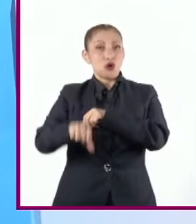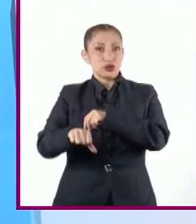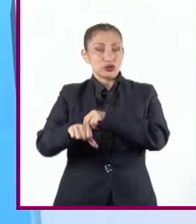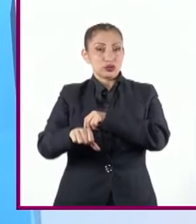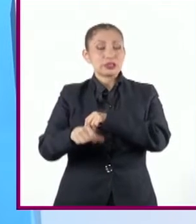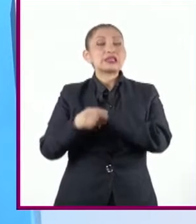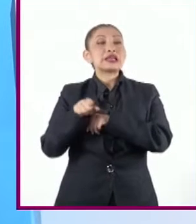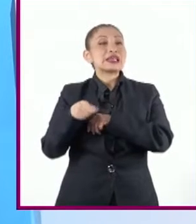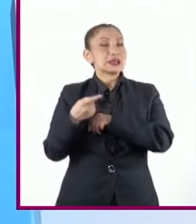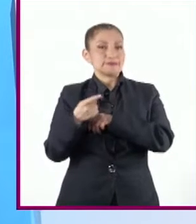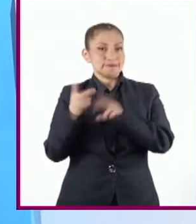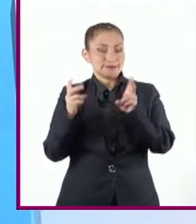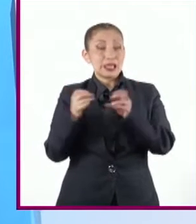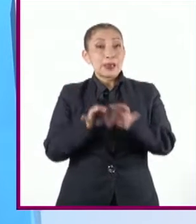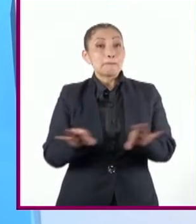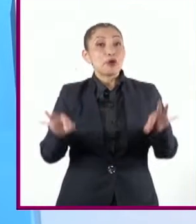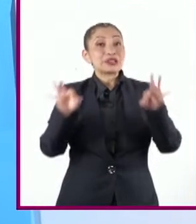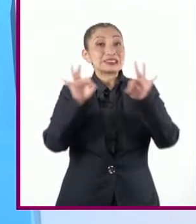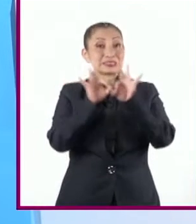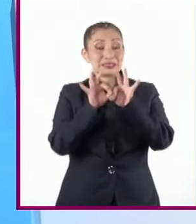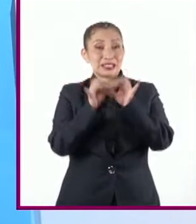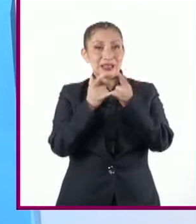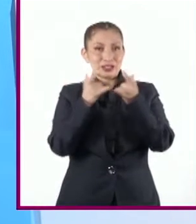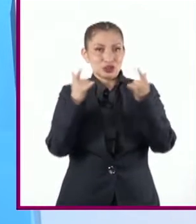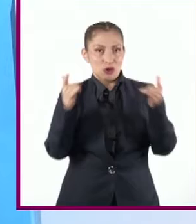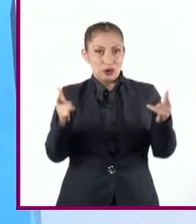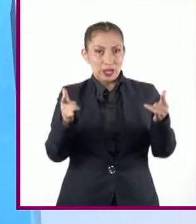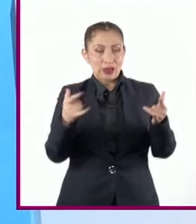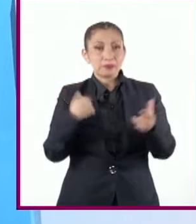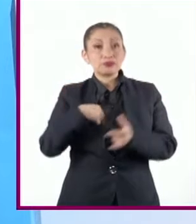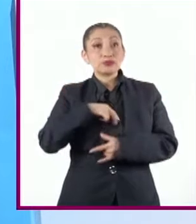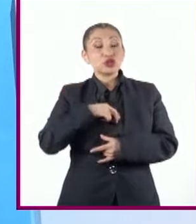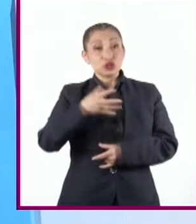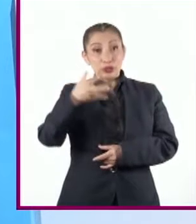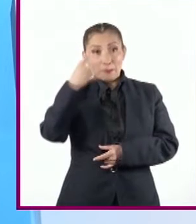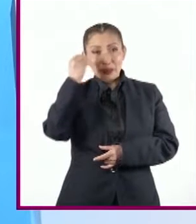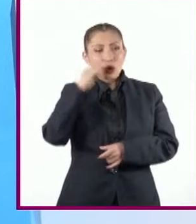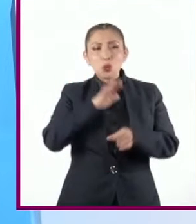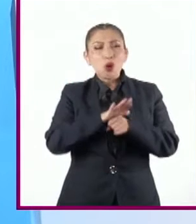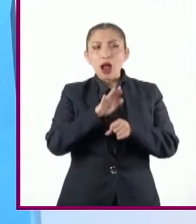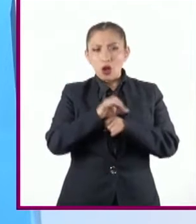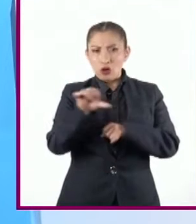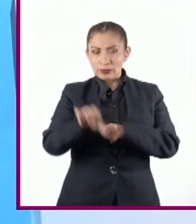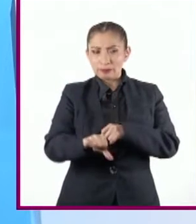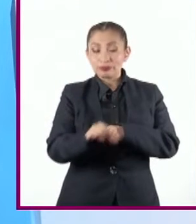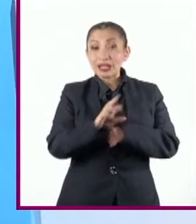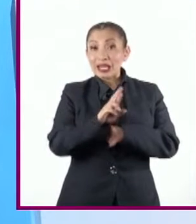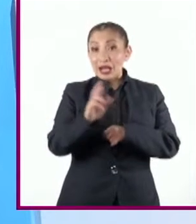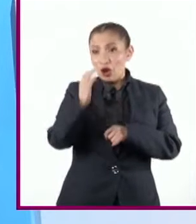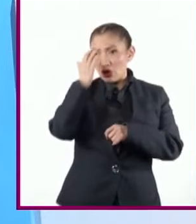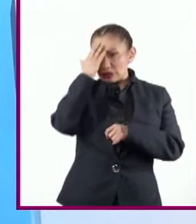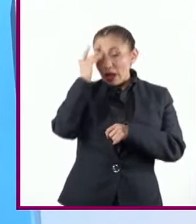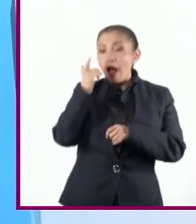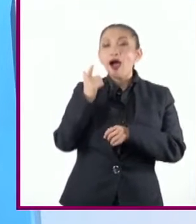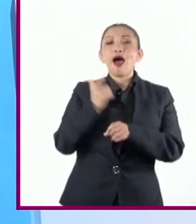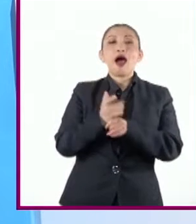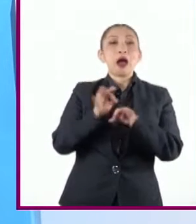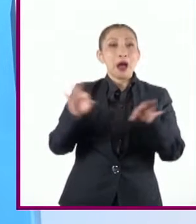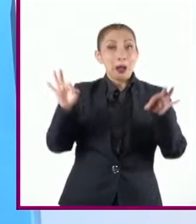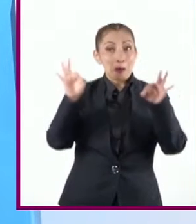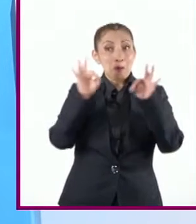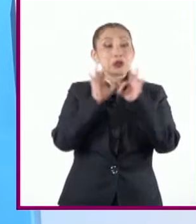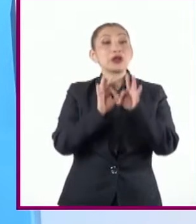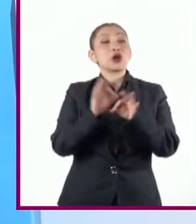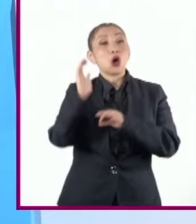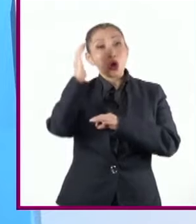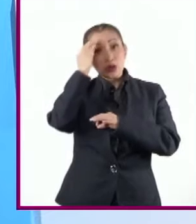cual es la importancia de la historia. Nuestro aprendizaje esperado es: reconoce la importancia de